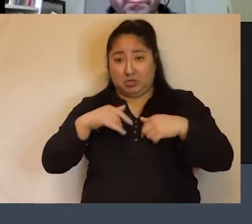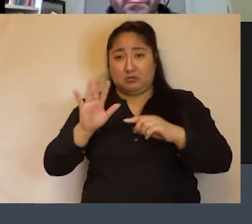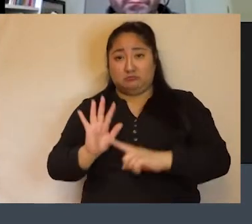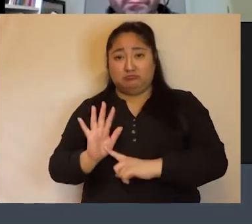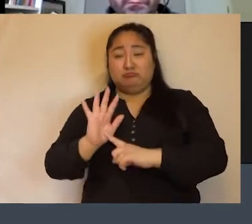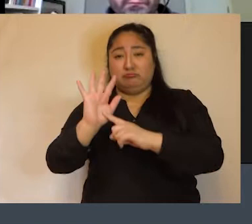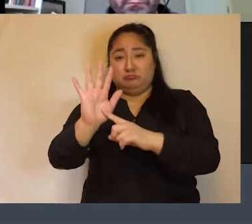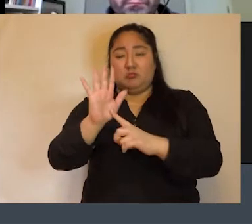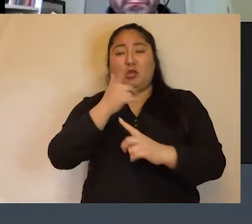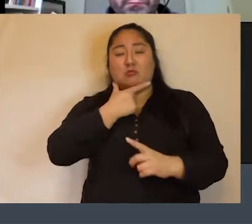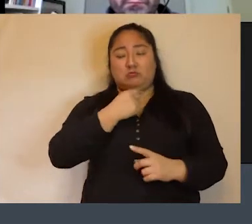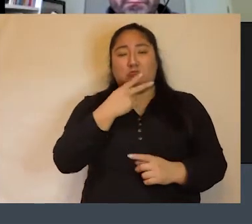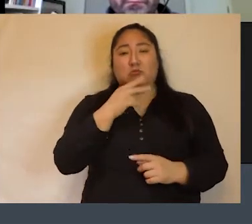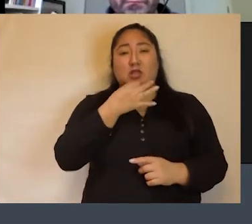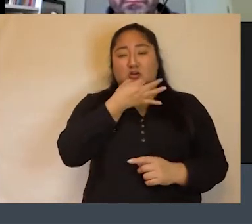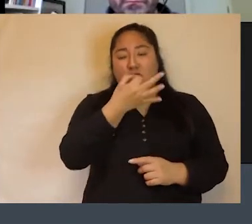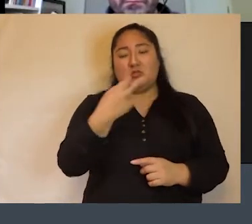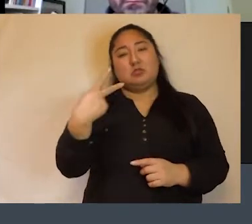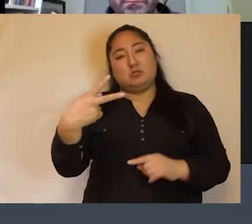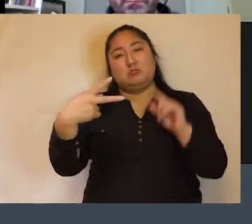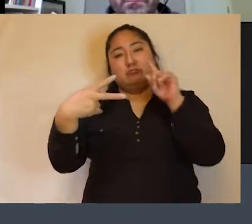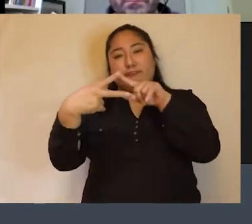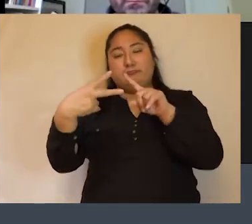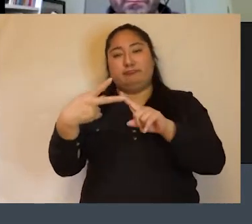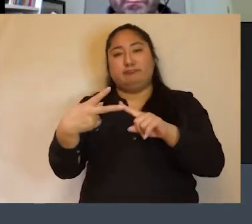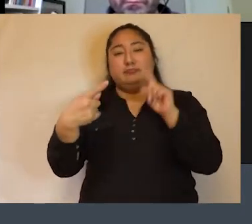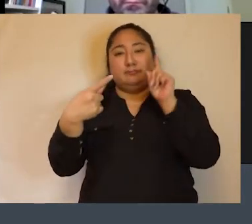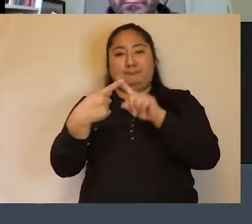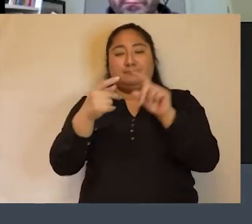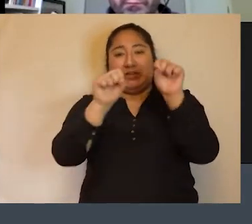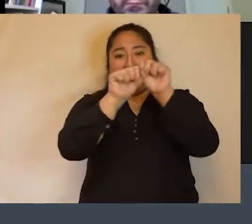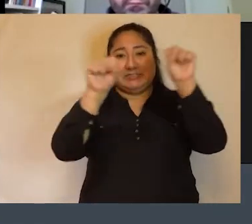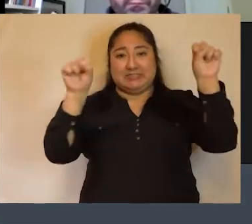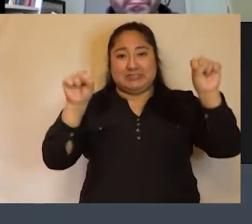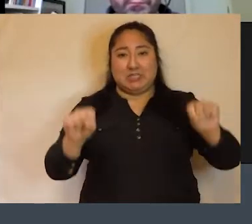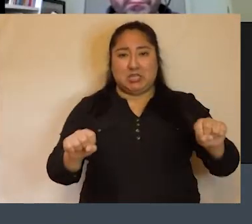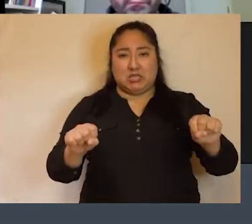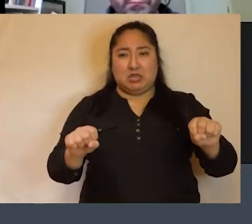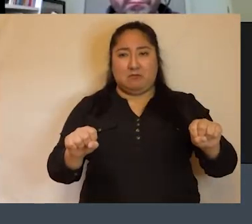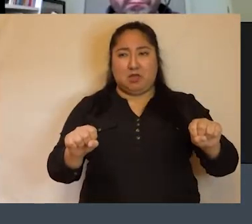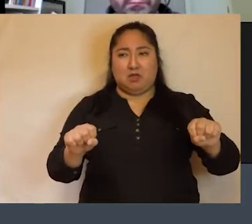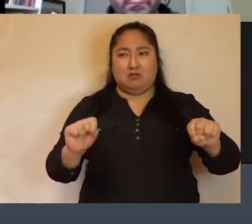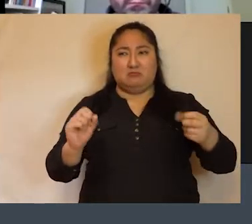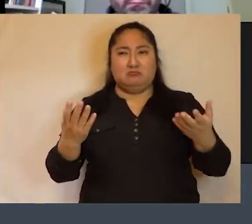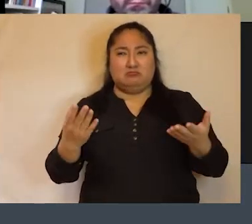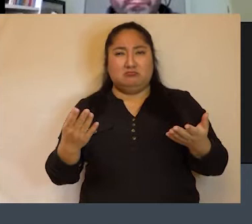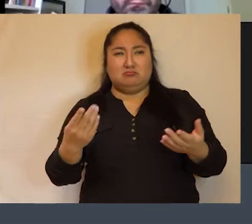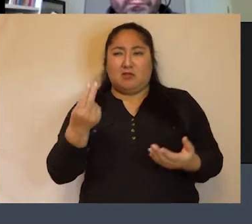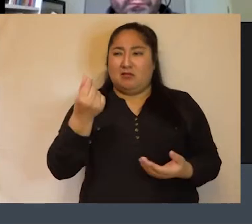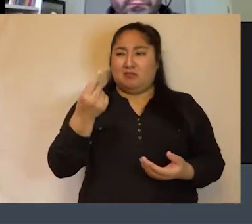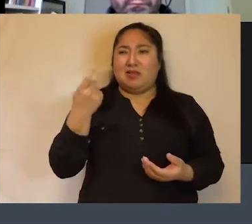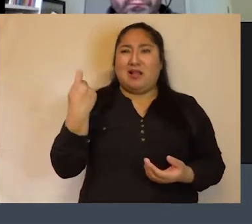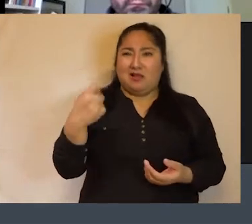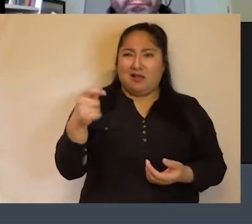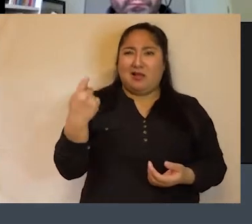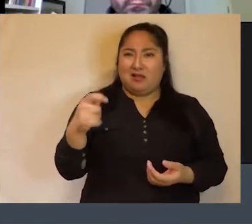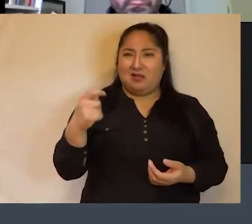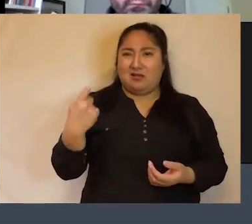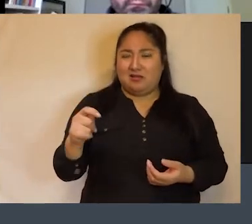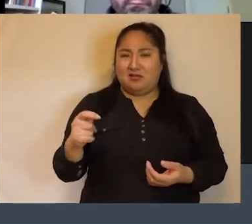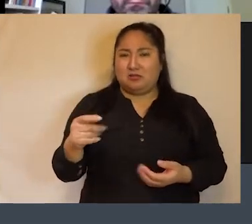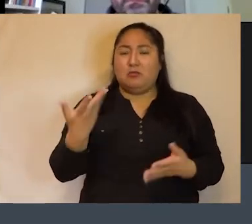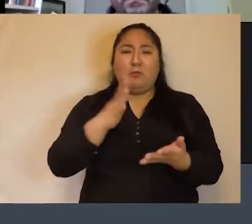terminar, quiero plantear 2 puntos que me parece que son clave, que tenemos un sistema cuyo costo de administración es